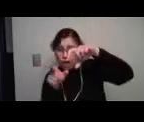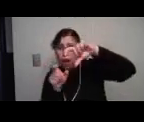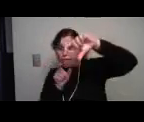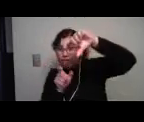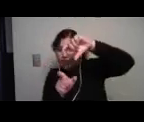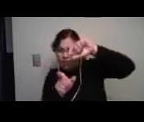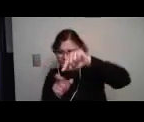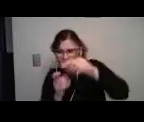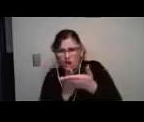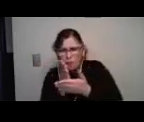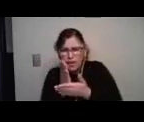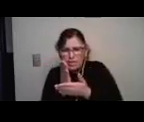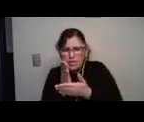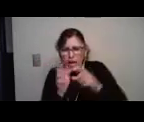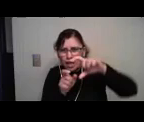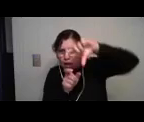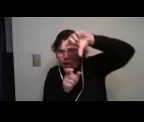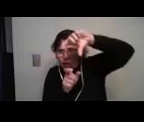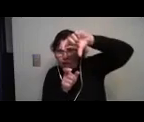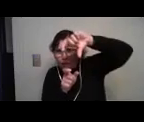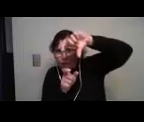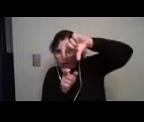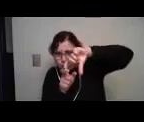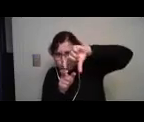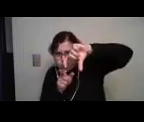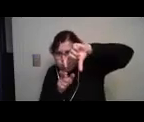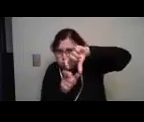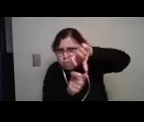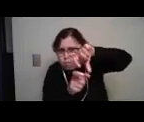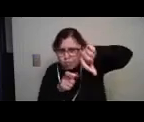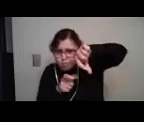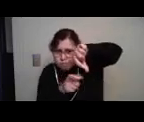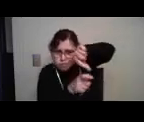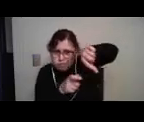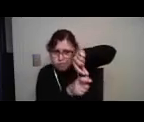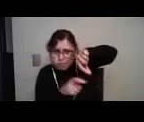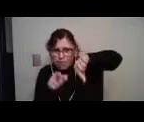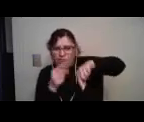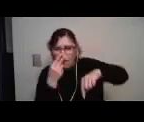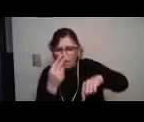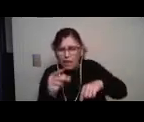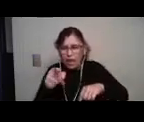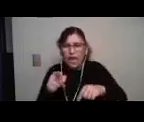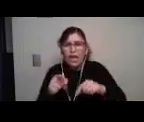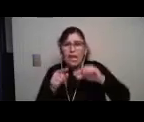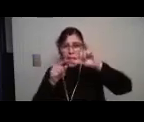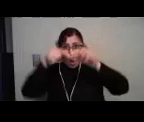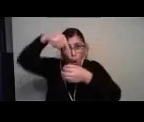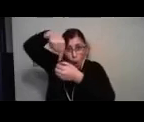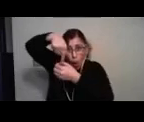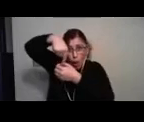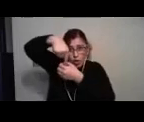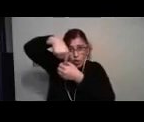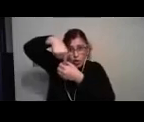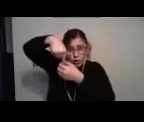Se comienza a desplazar sobre el otro, ¿ya? Y eso provoca que el agujero intervertebral se estreche,